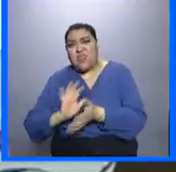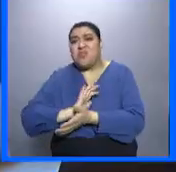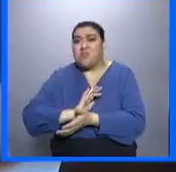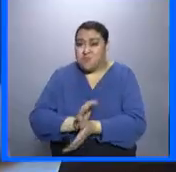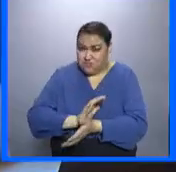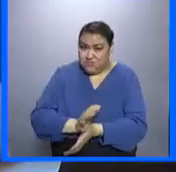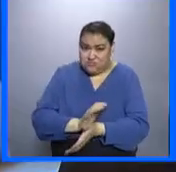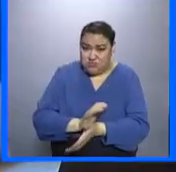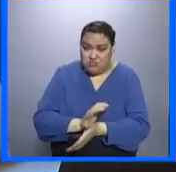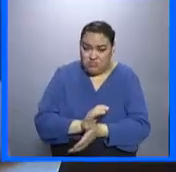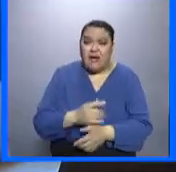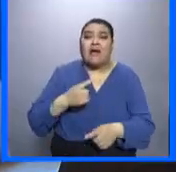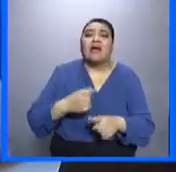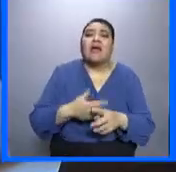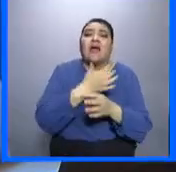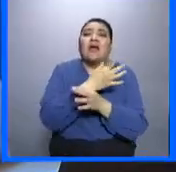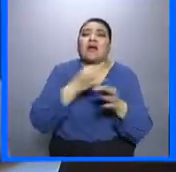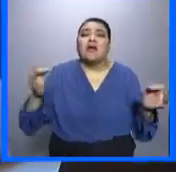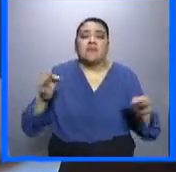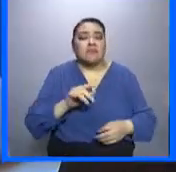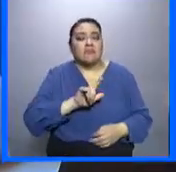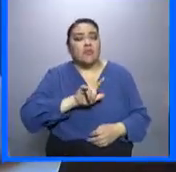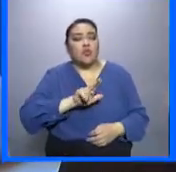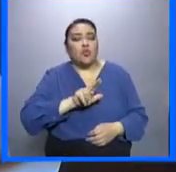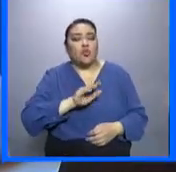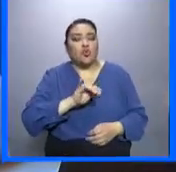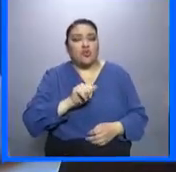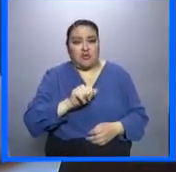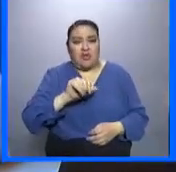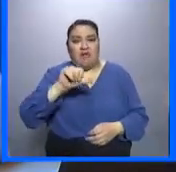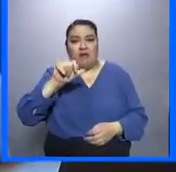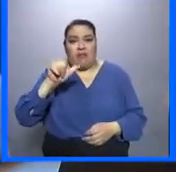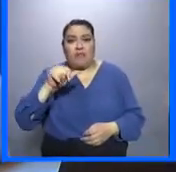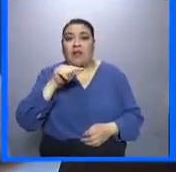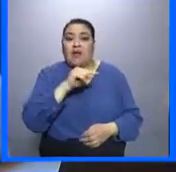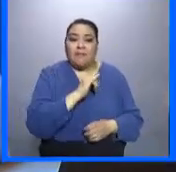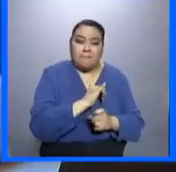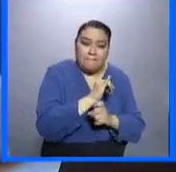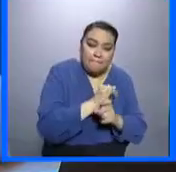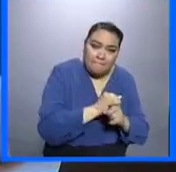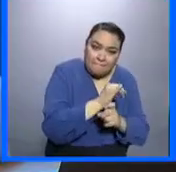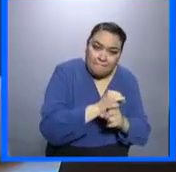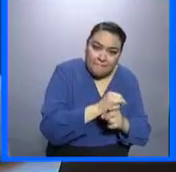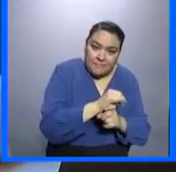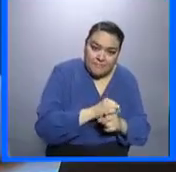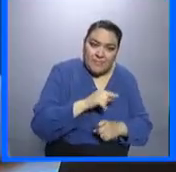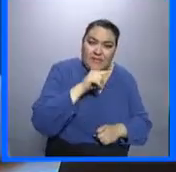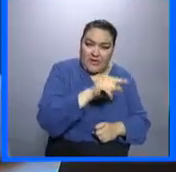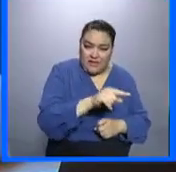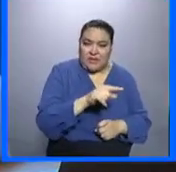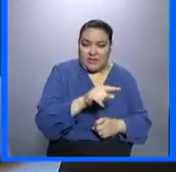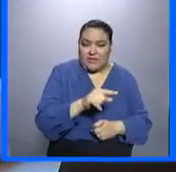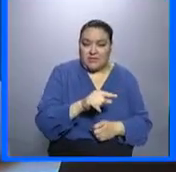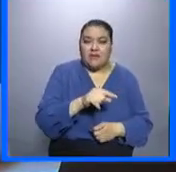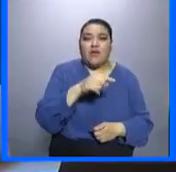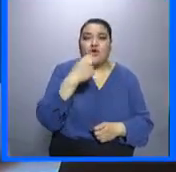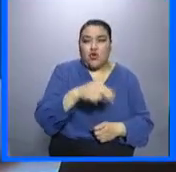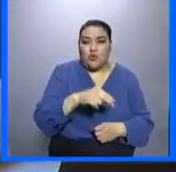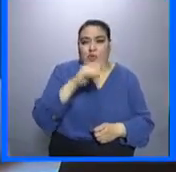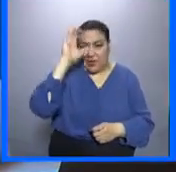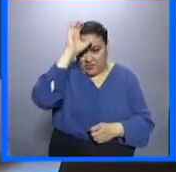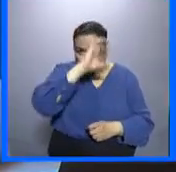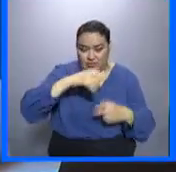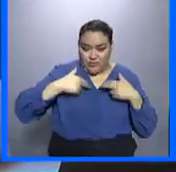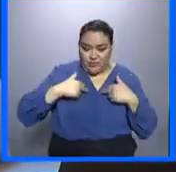sociales. Así lo afirmó Lucía Álvarez, investigadora del Centro de Investigaciones Interdisciplinarias en Ciencias